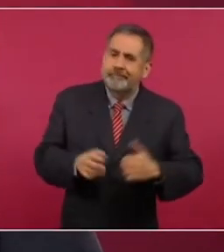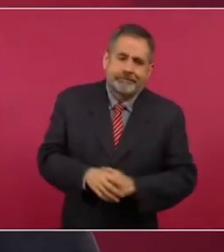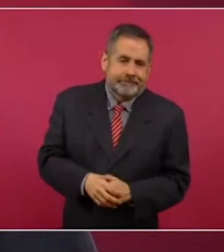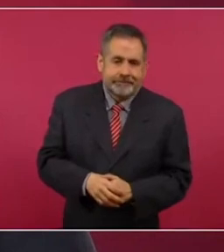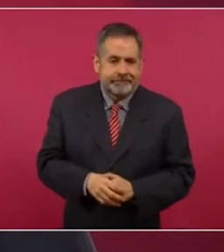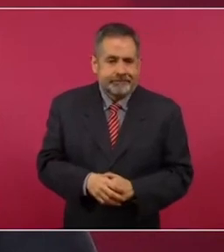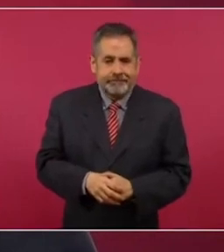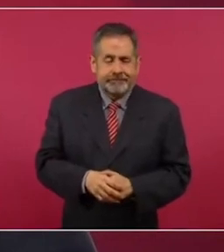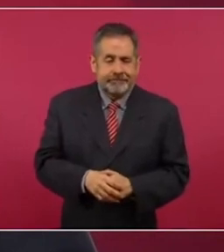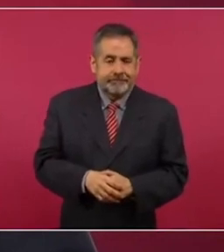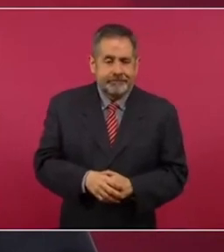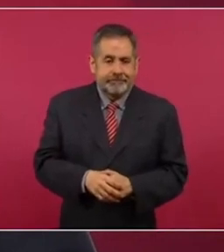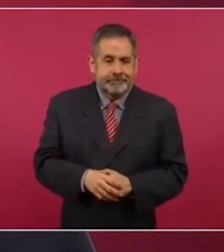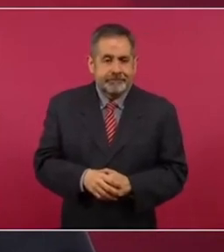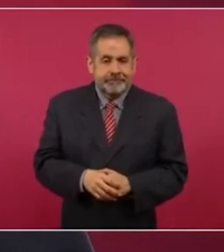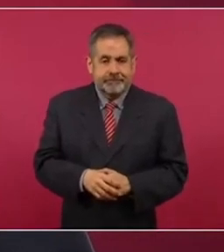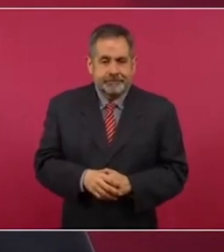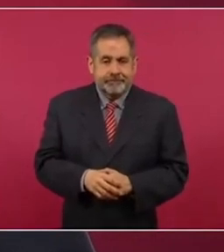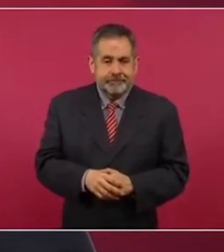consejeros.